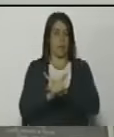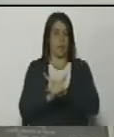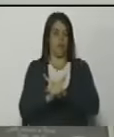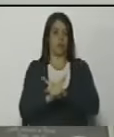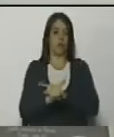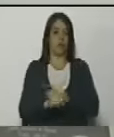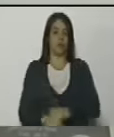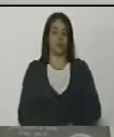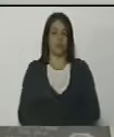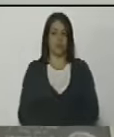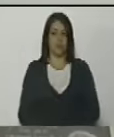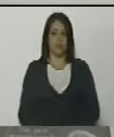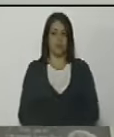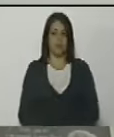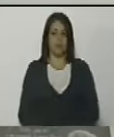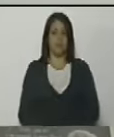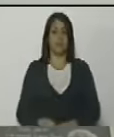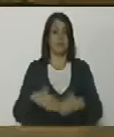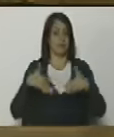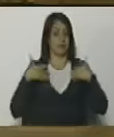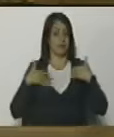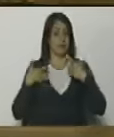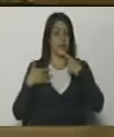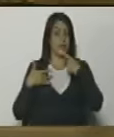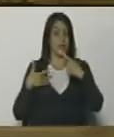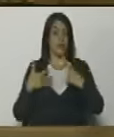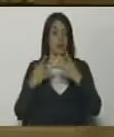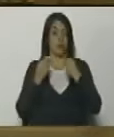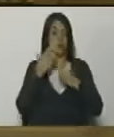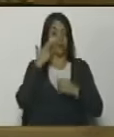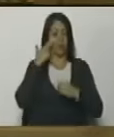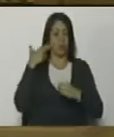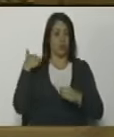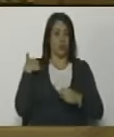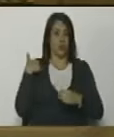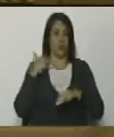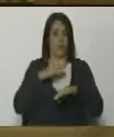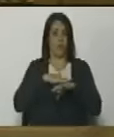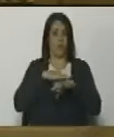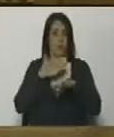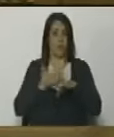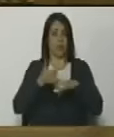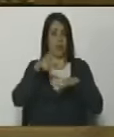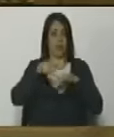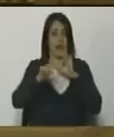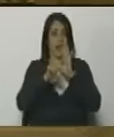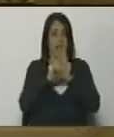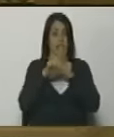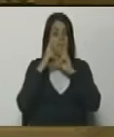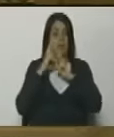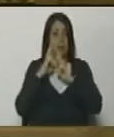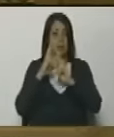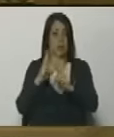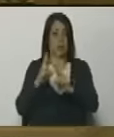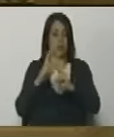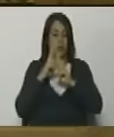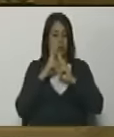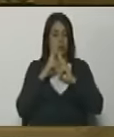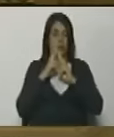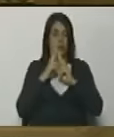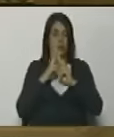y nos contenta decirlo, además con mucho orgullo, porque esta ley responde a